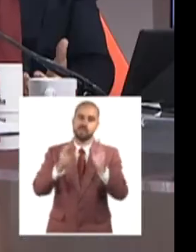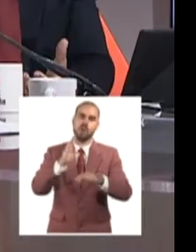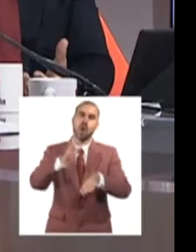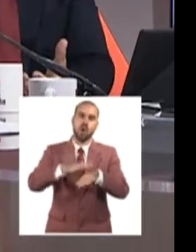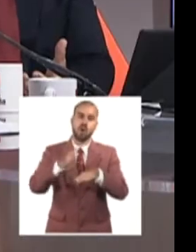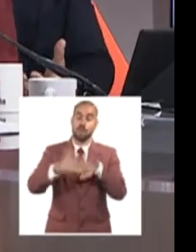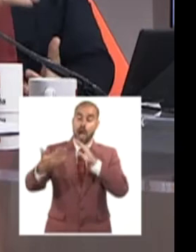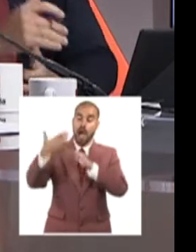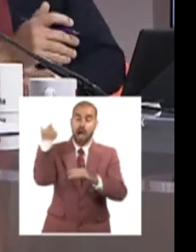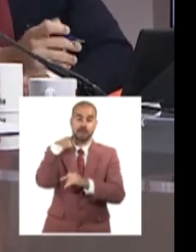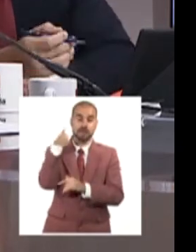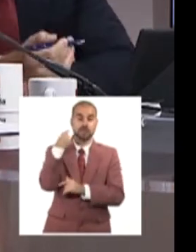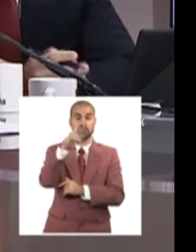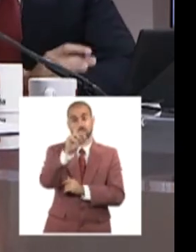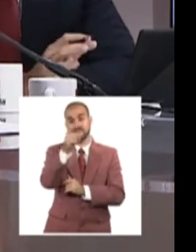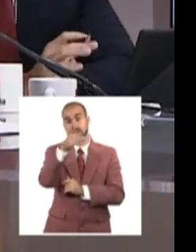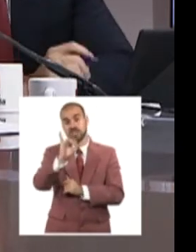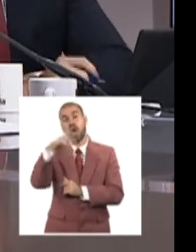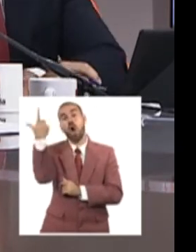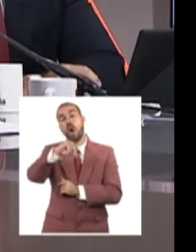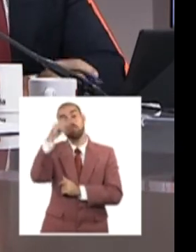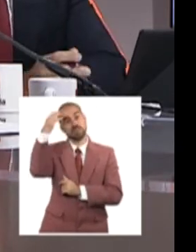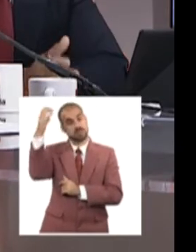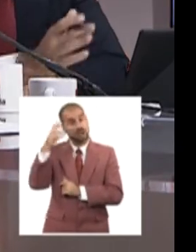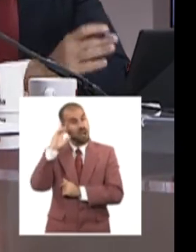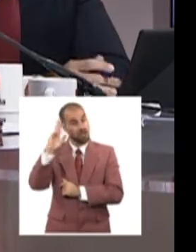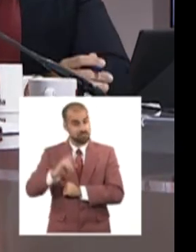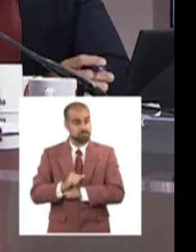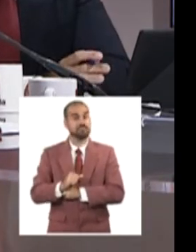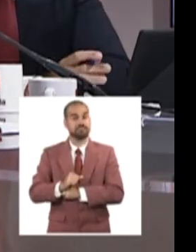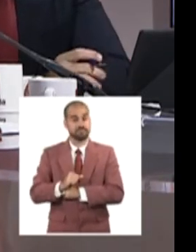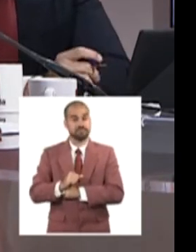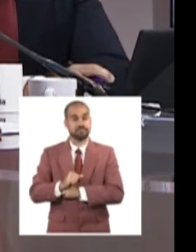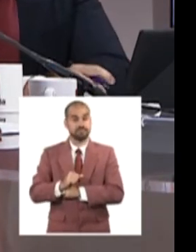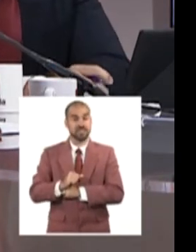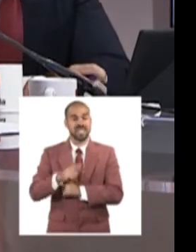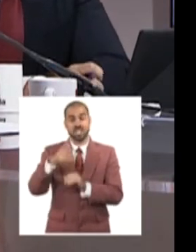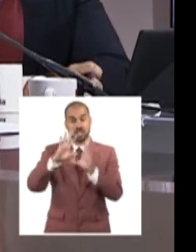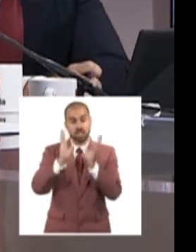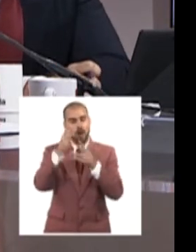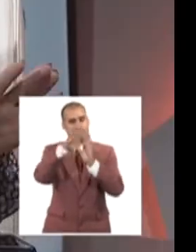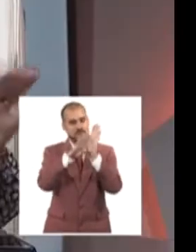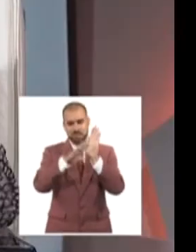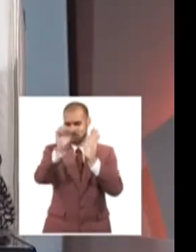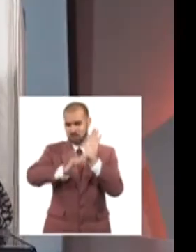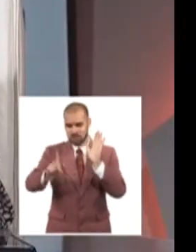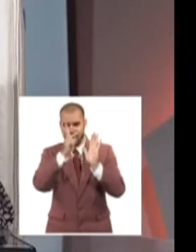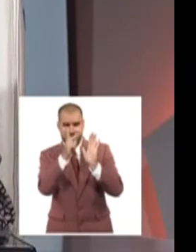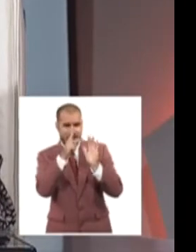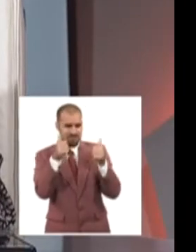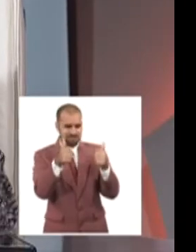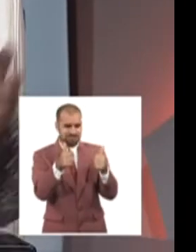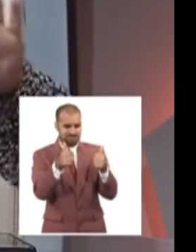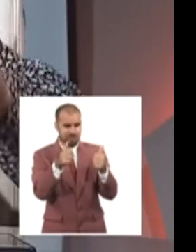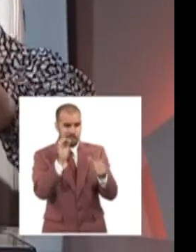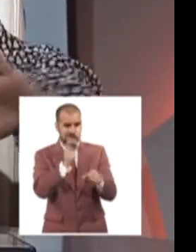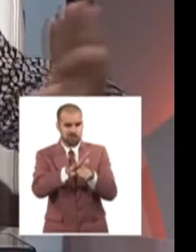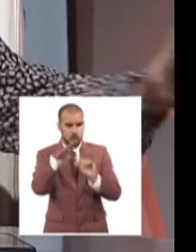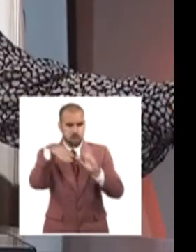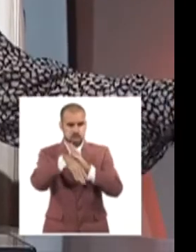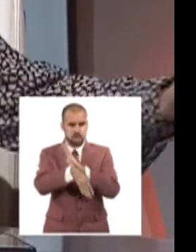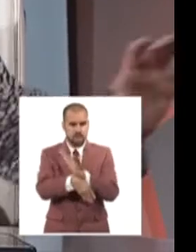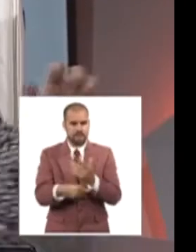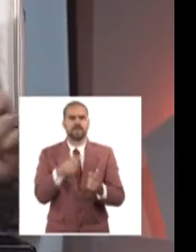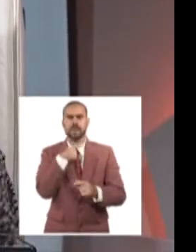y desestructuró muchos por ejemplo de los programas sociales más importantes por ejemplo si por ejemplo existen casos a bolsa familia que es un programa